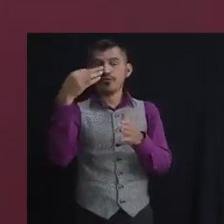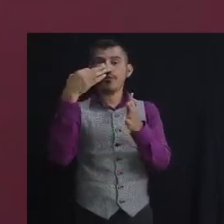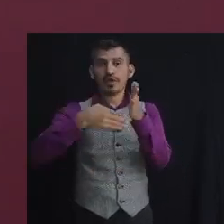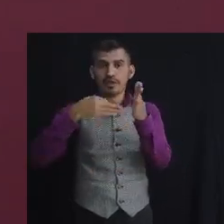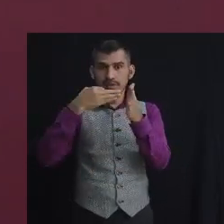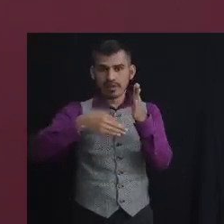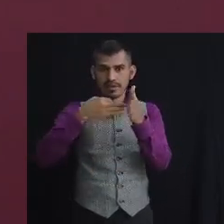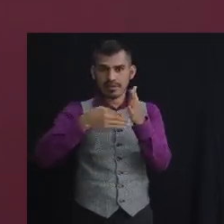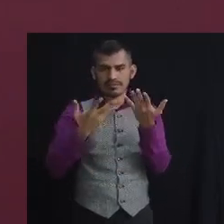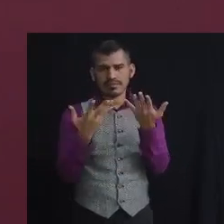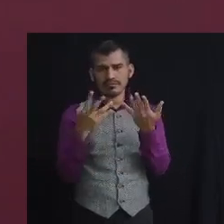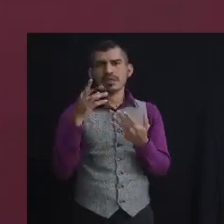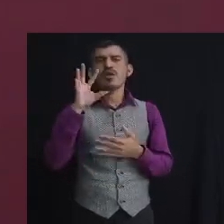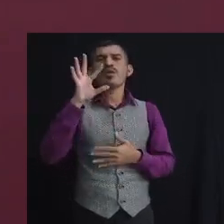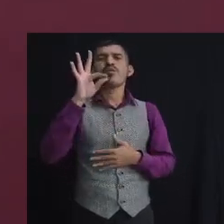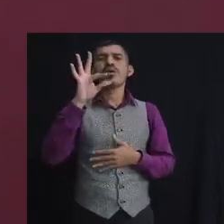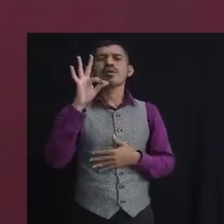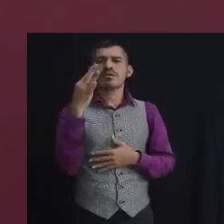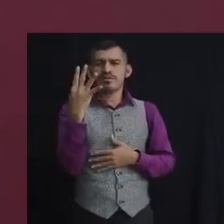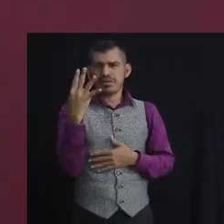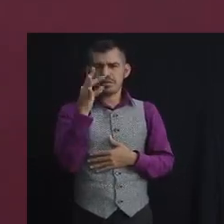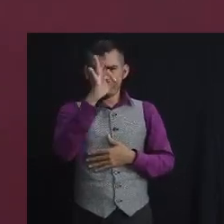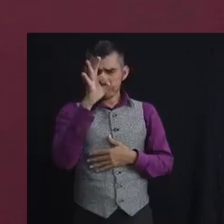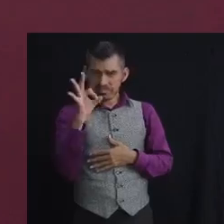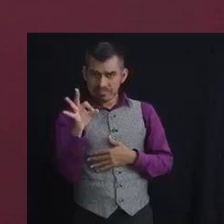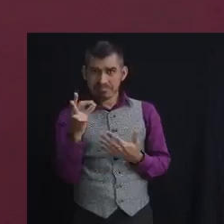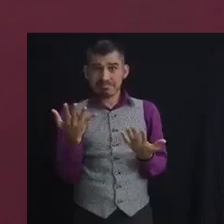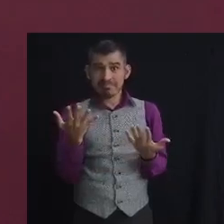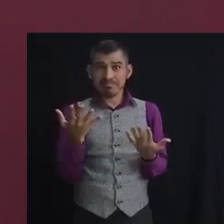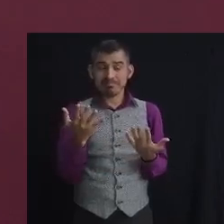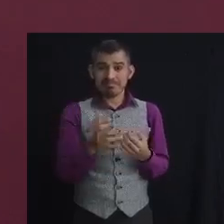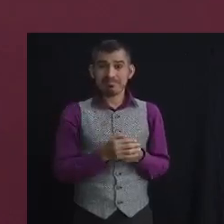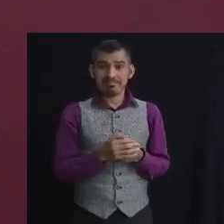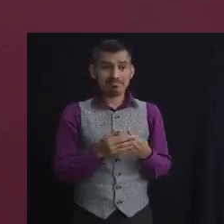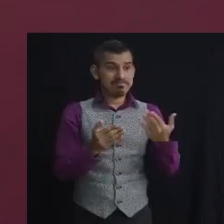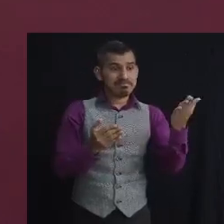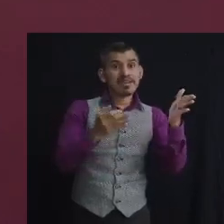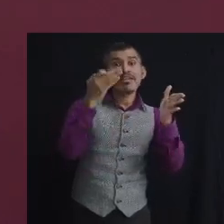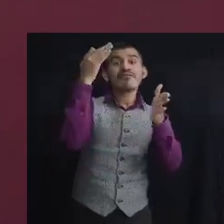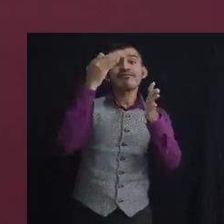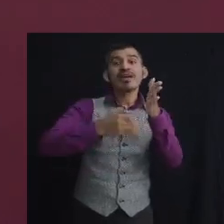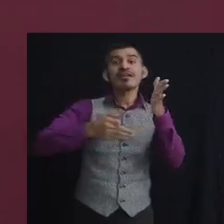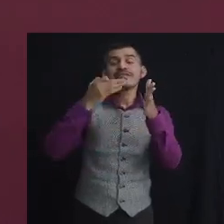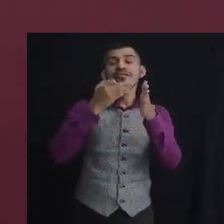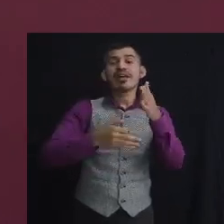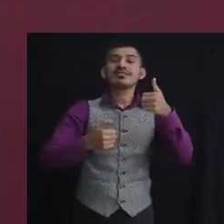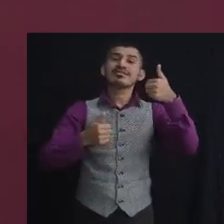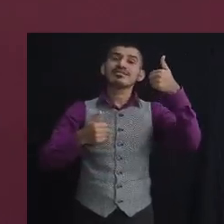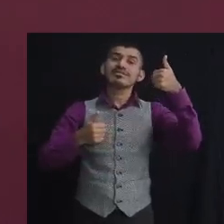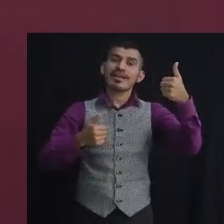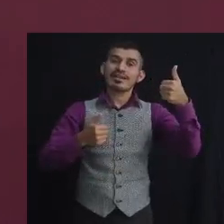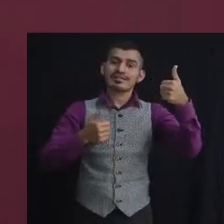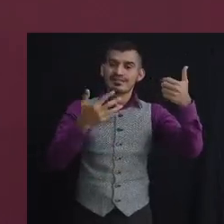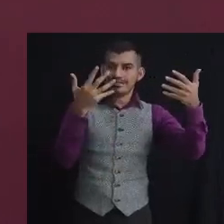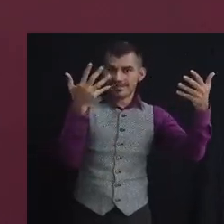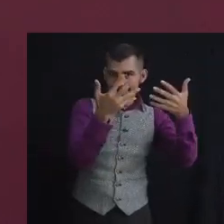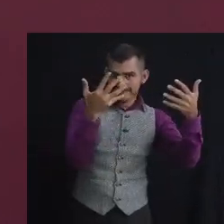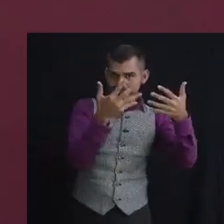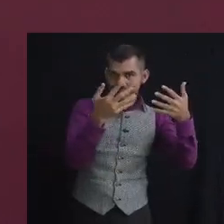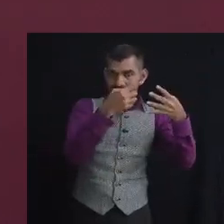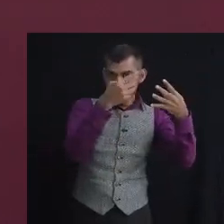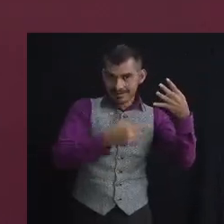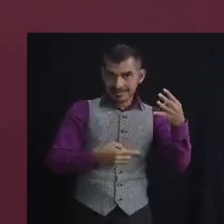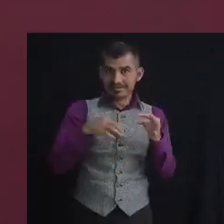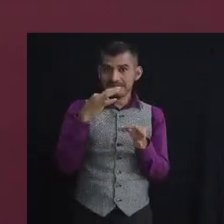representa otro 44%. Solo nos faltó acometer 6 acciones, a lo que es lo